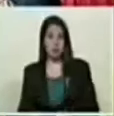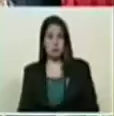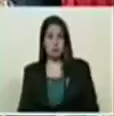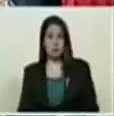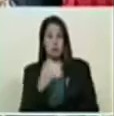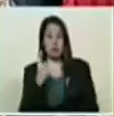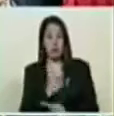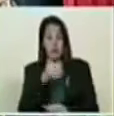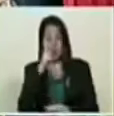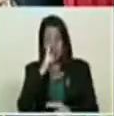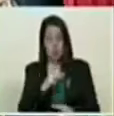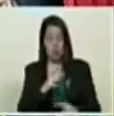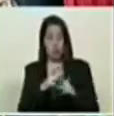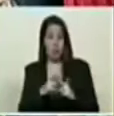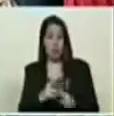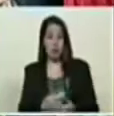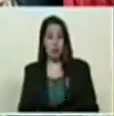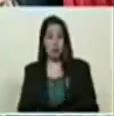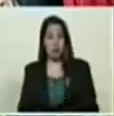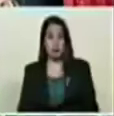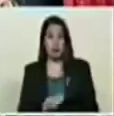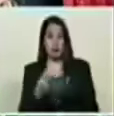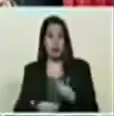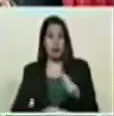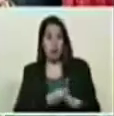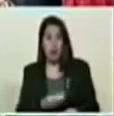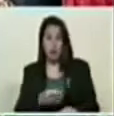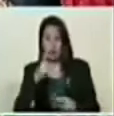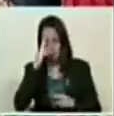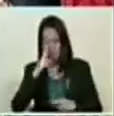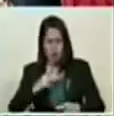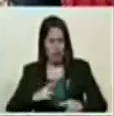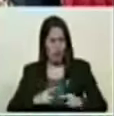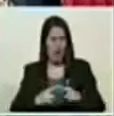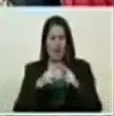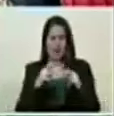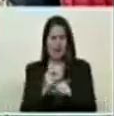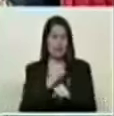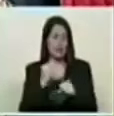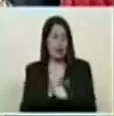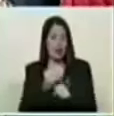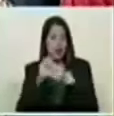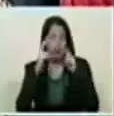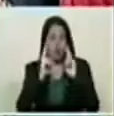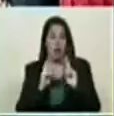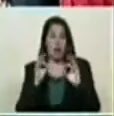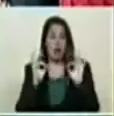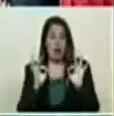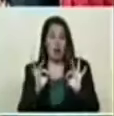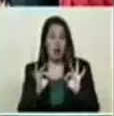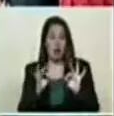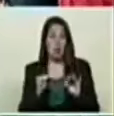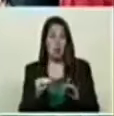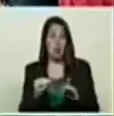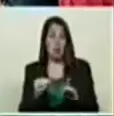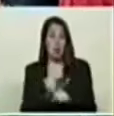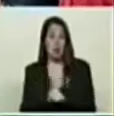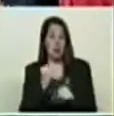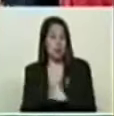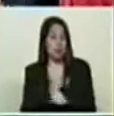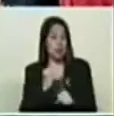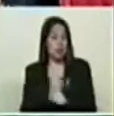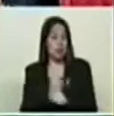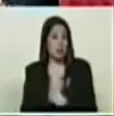hay que reconocer, como ha hecho de manera honorable nuestro gobernador Lacaba, que